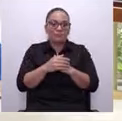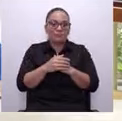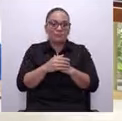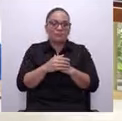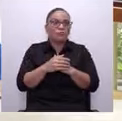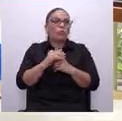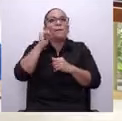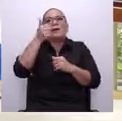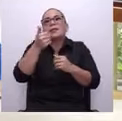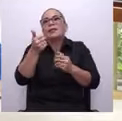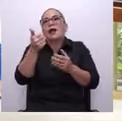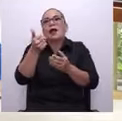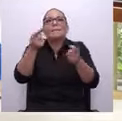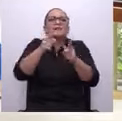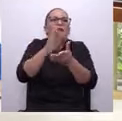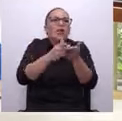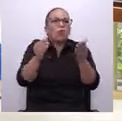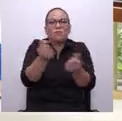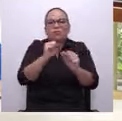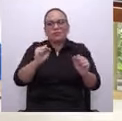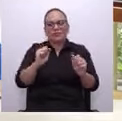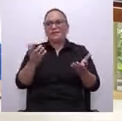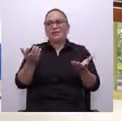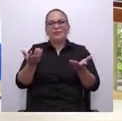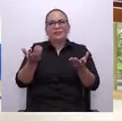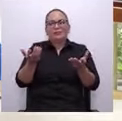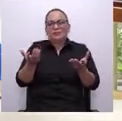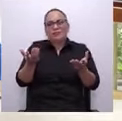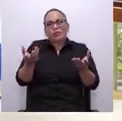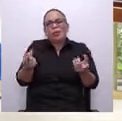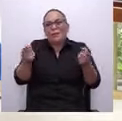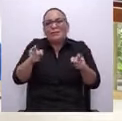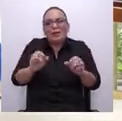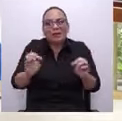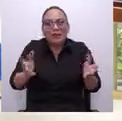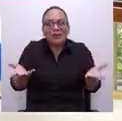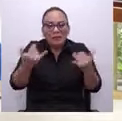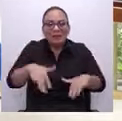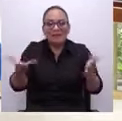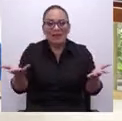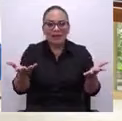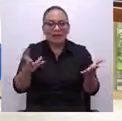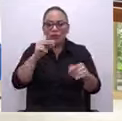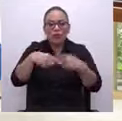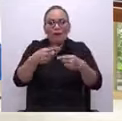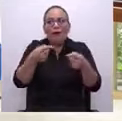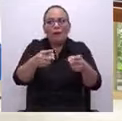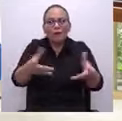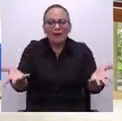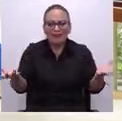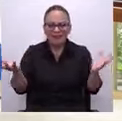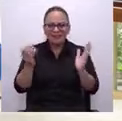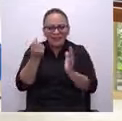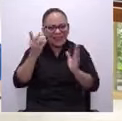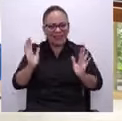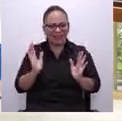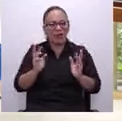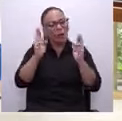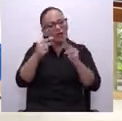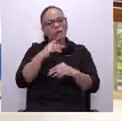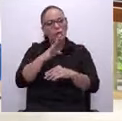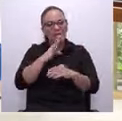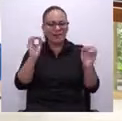imposible, que ni siquiera ha ocurrido y que no va a ocurrir. Espero haber sido claro, pueblo de Costa